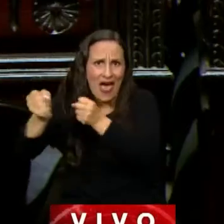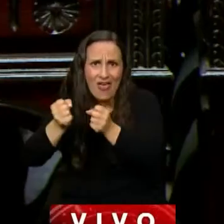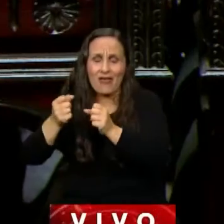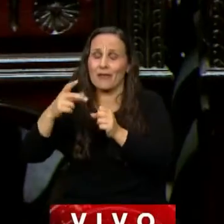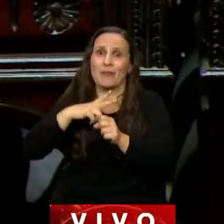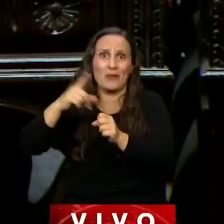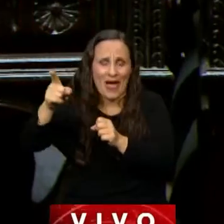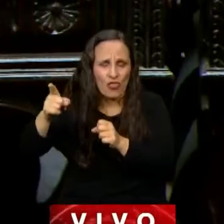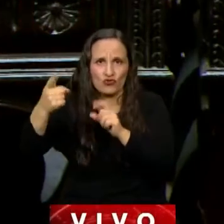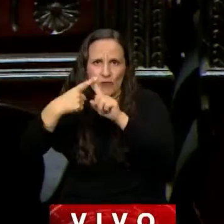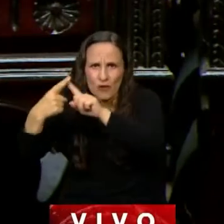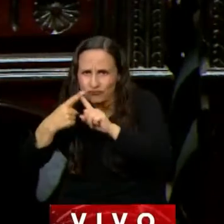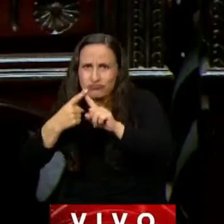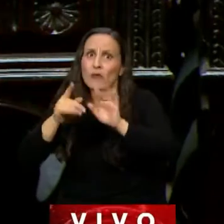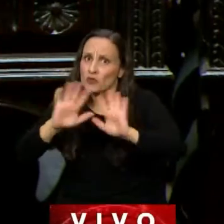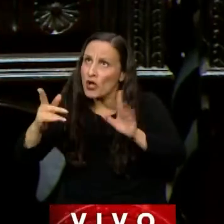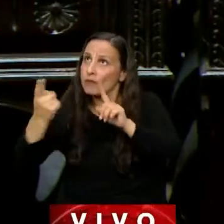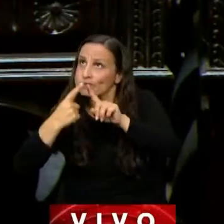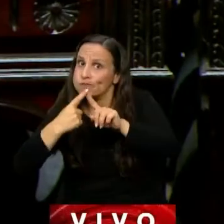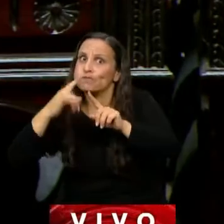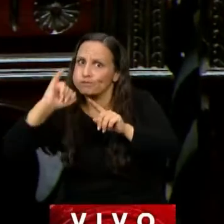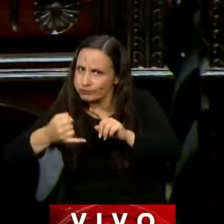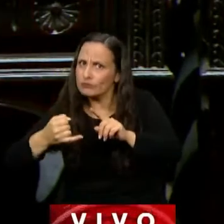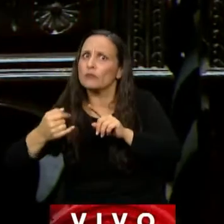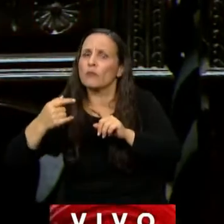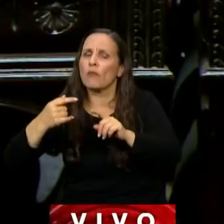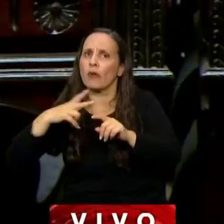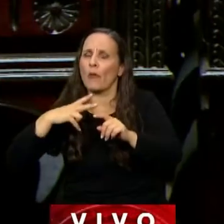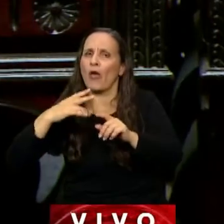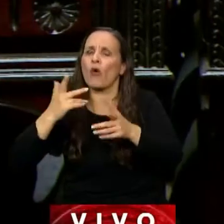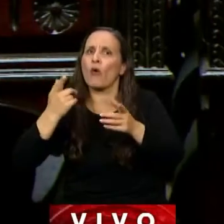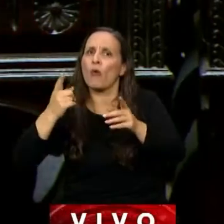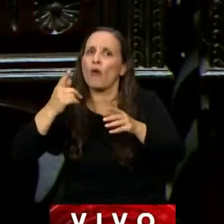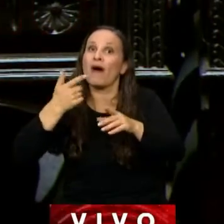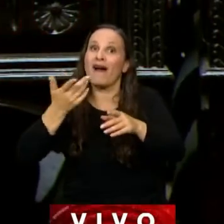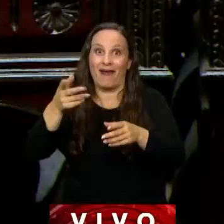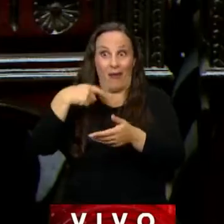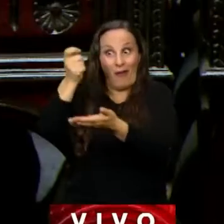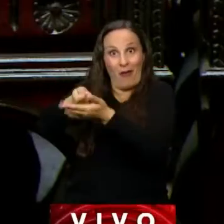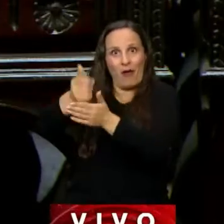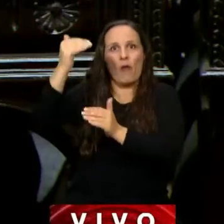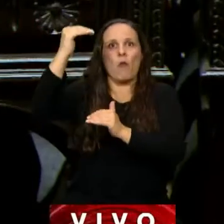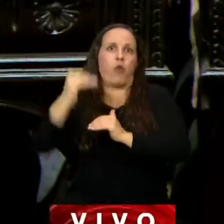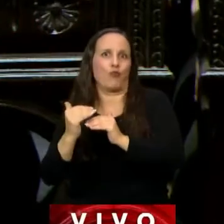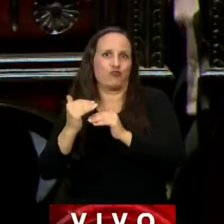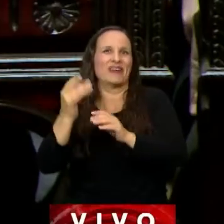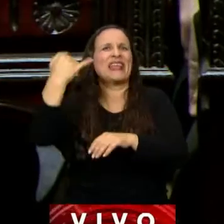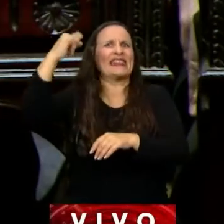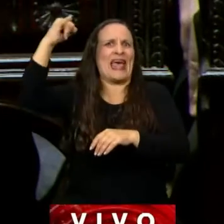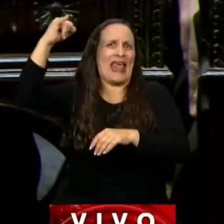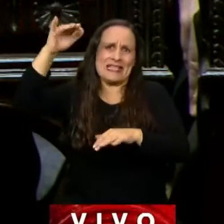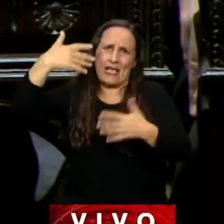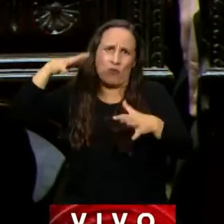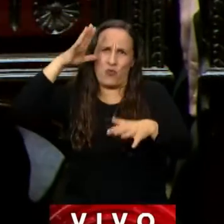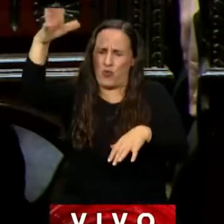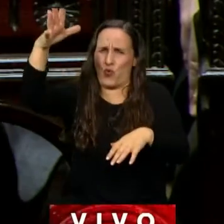y esto es todo discutible, fue exitosa porque se disminuyeron significativamente los altísimos intereses con la que